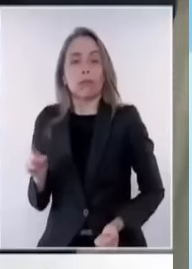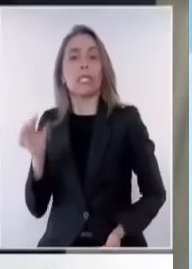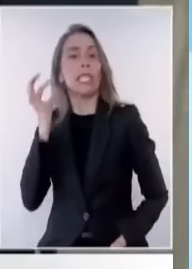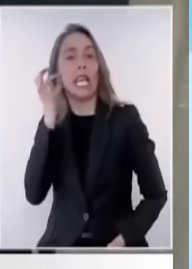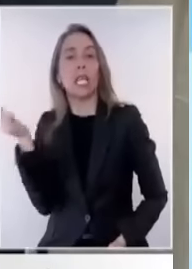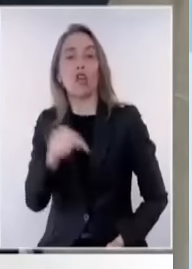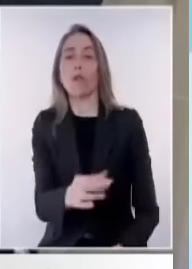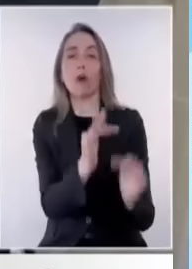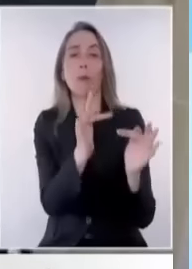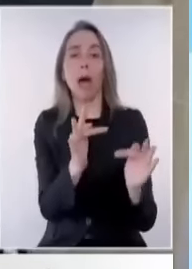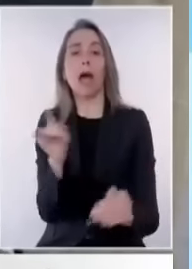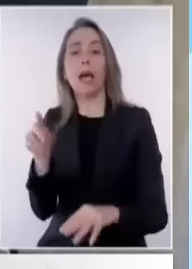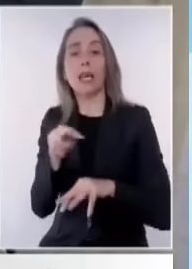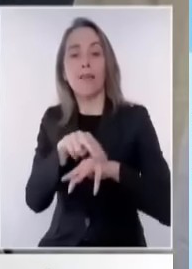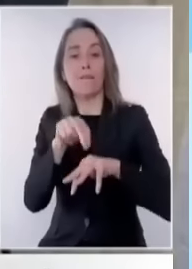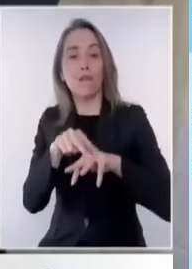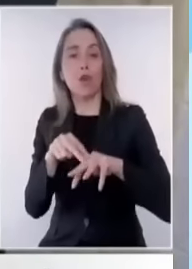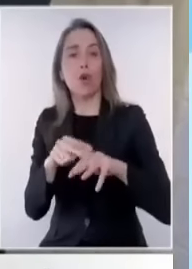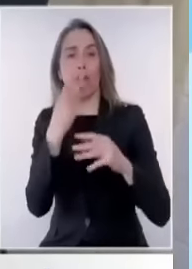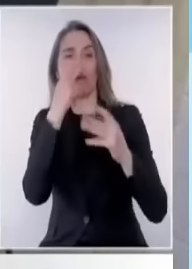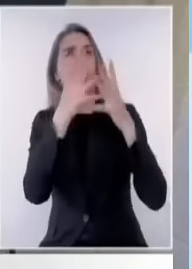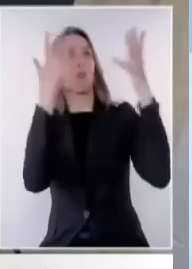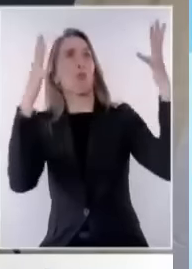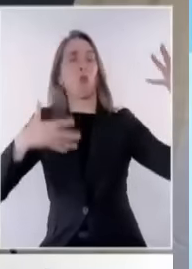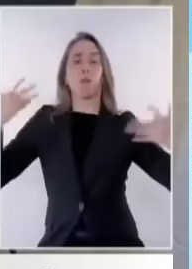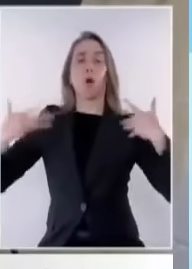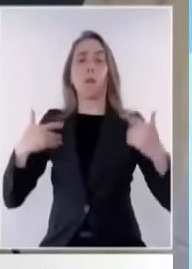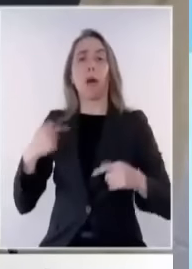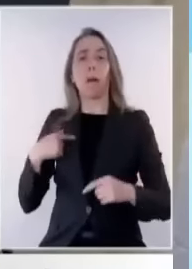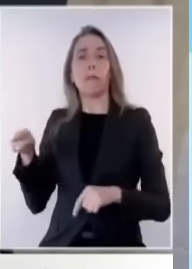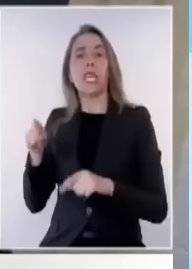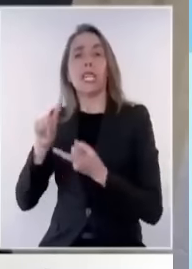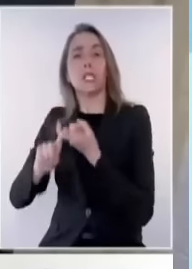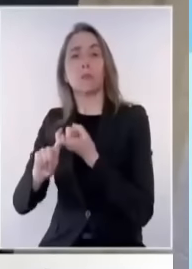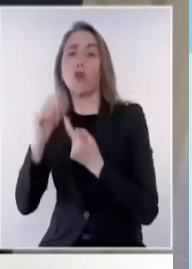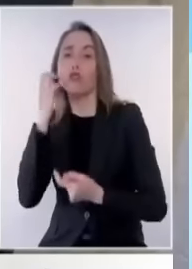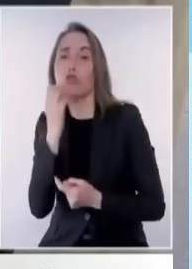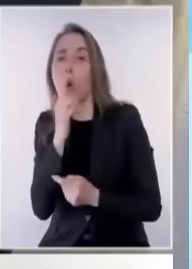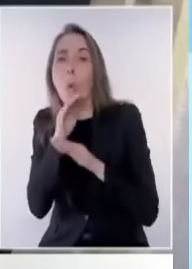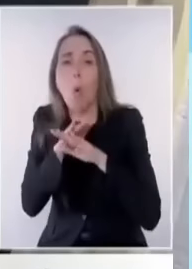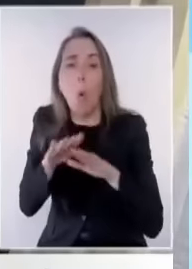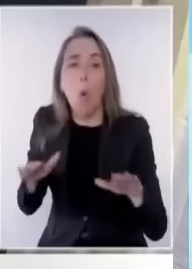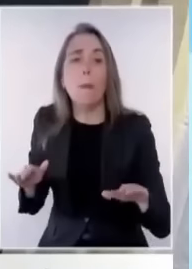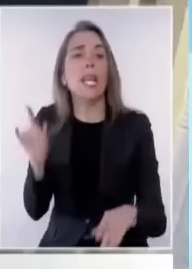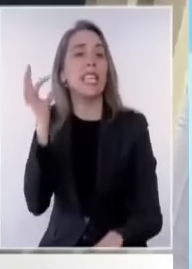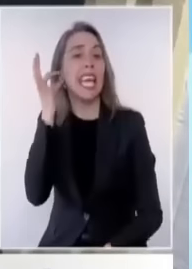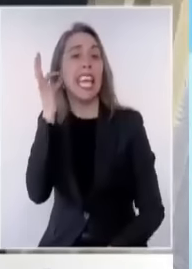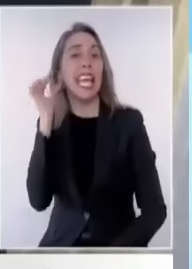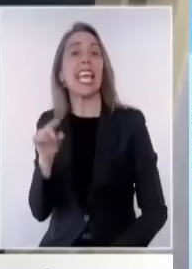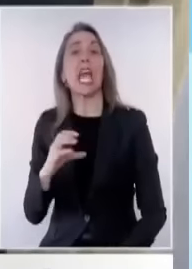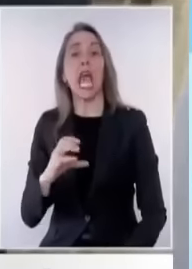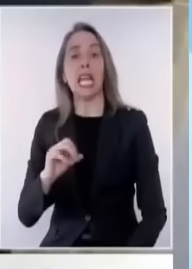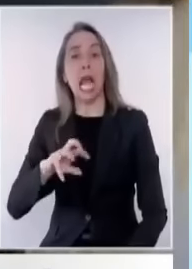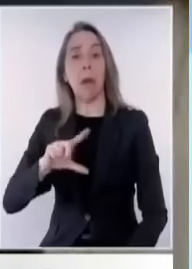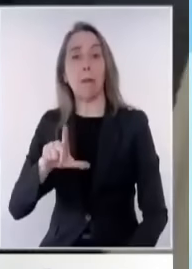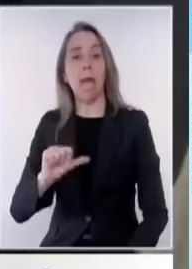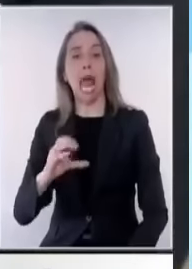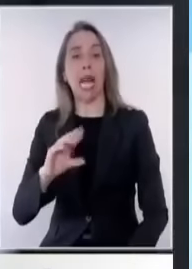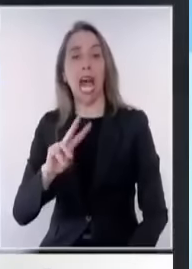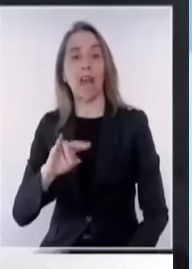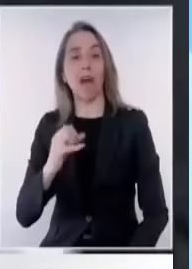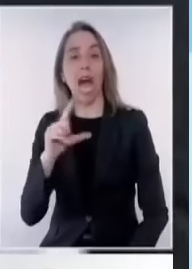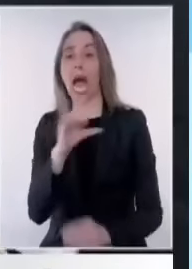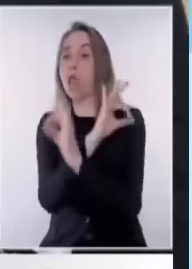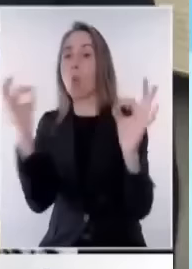ella relata que el monumento era demasiada pompa para su humilde Arturo y ella finalmente nunca vino a ninguna ceremonia ni a ninguna, en ninguna instancia.